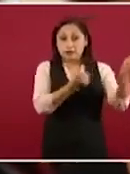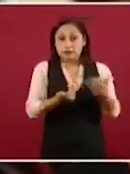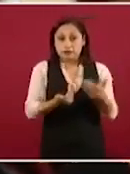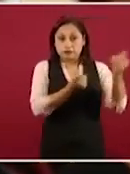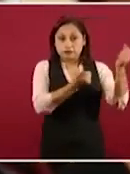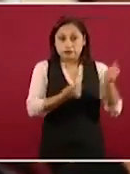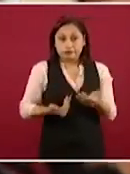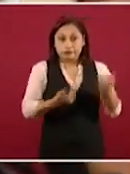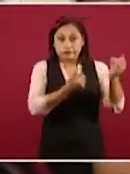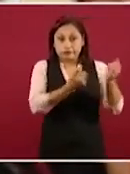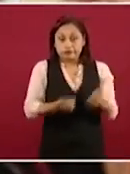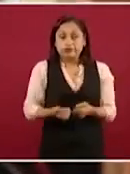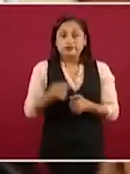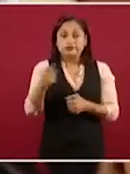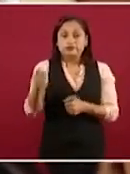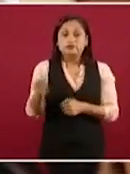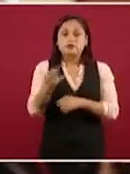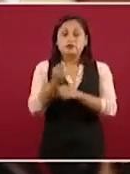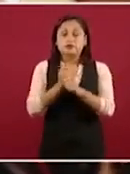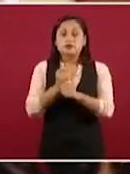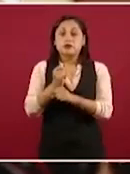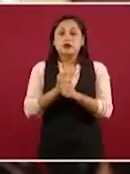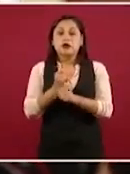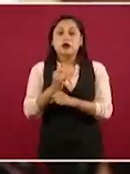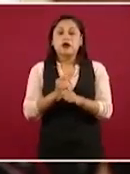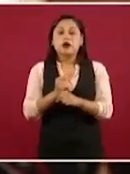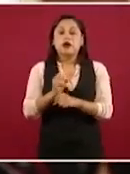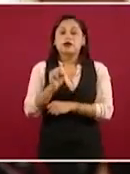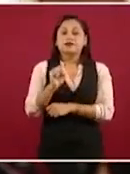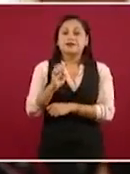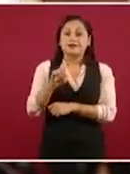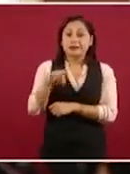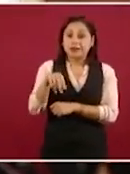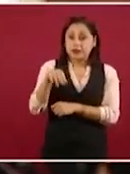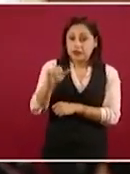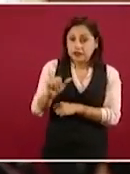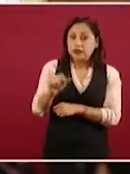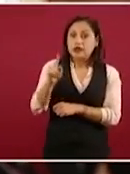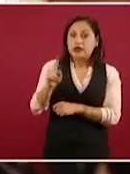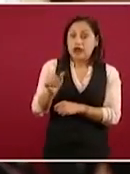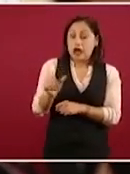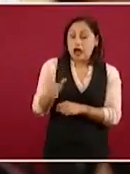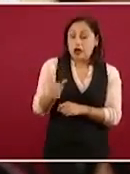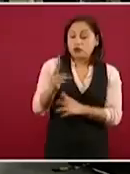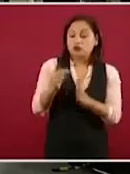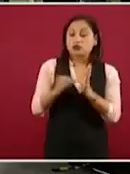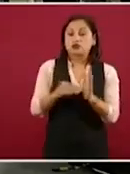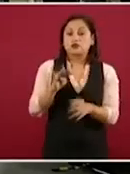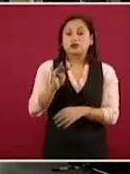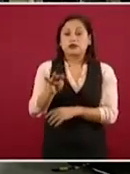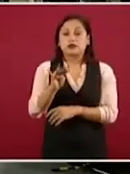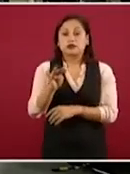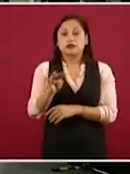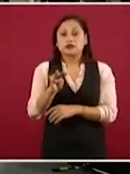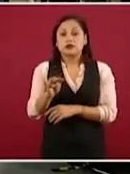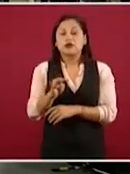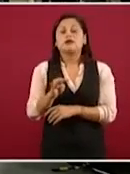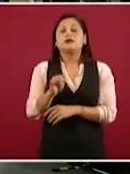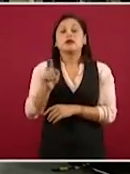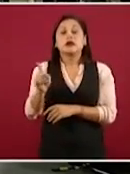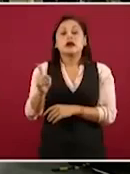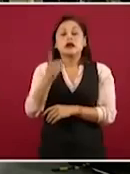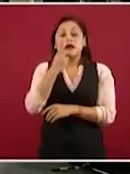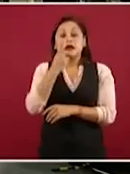un reporte de la Secretaría de la Defensa Nacional en agosto de este año, circuló en los medios nacionales